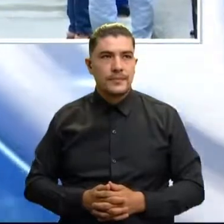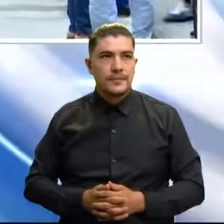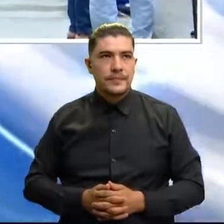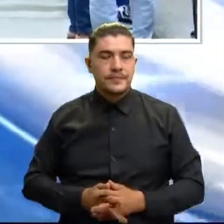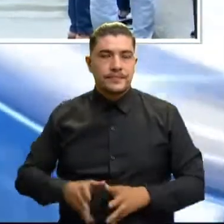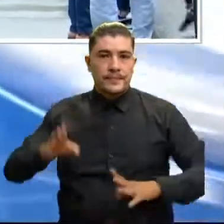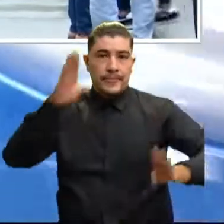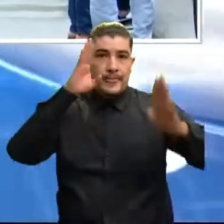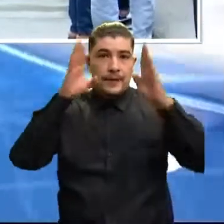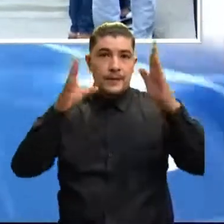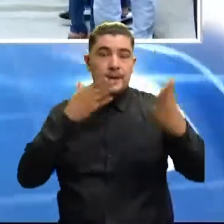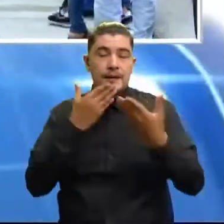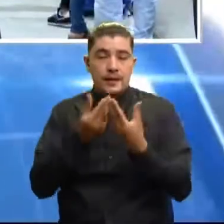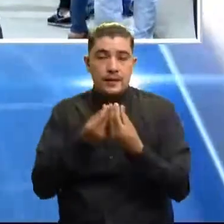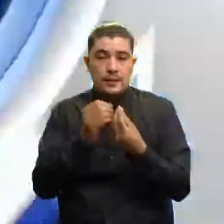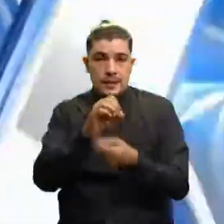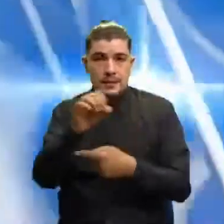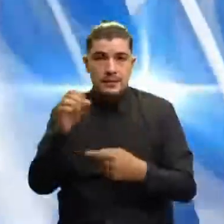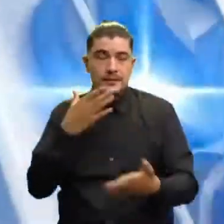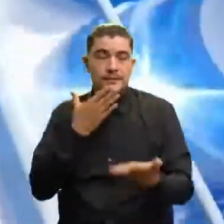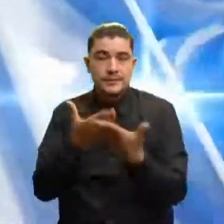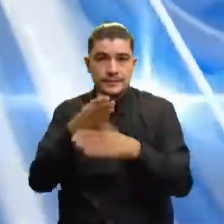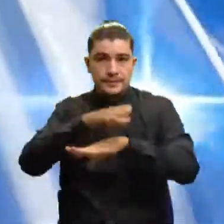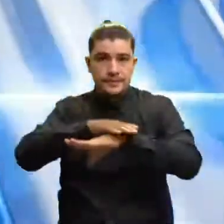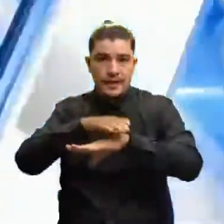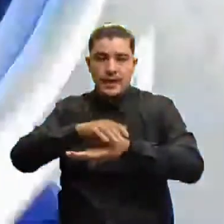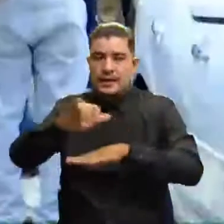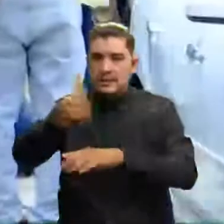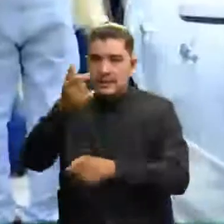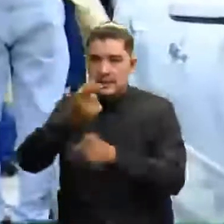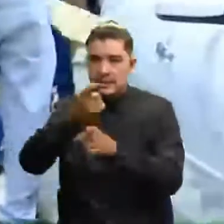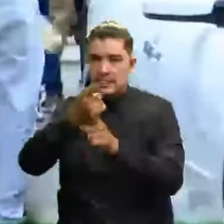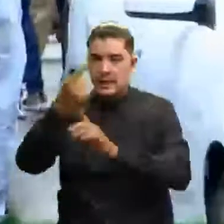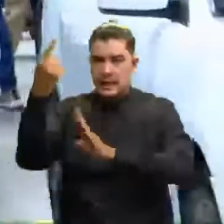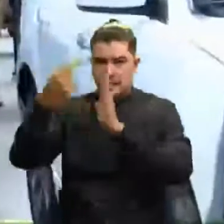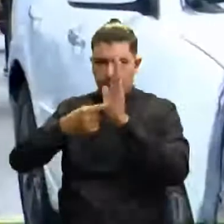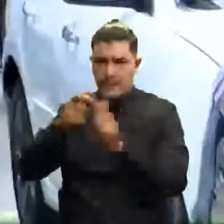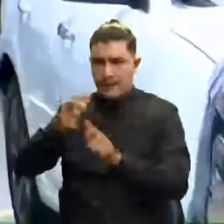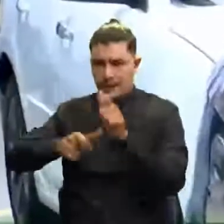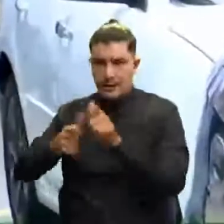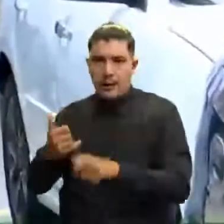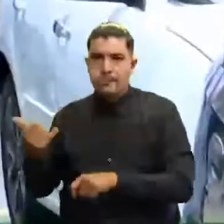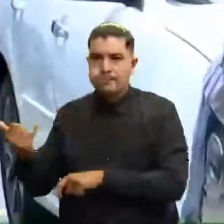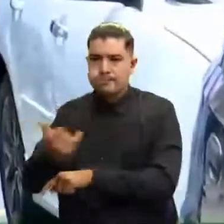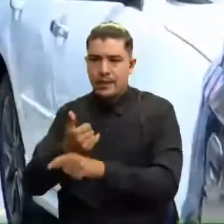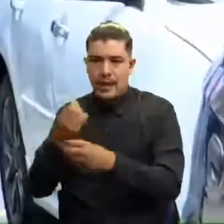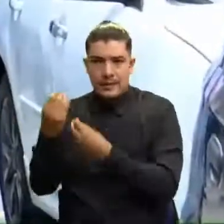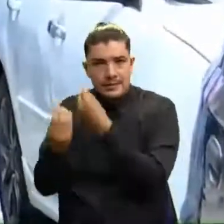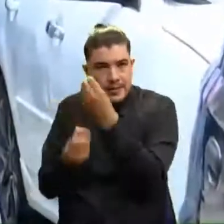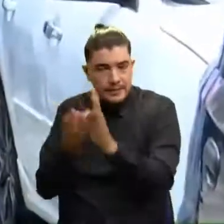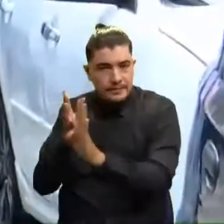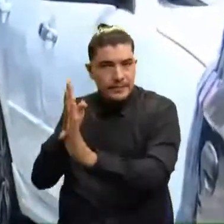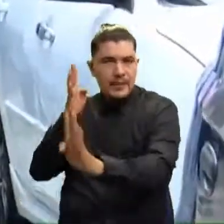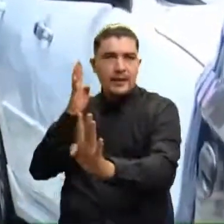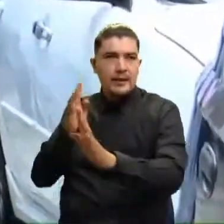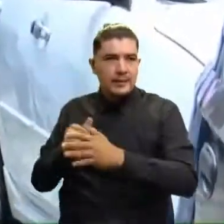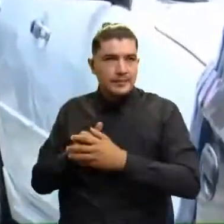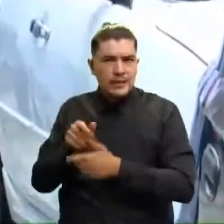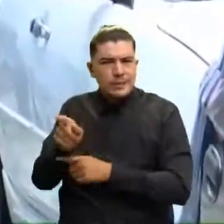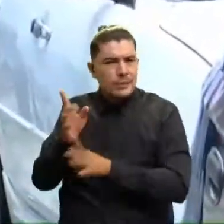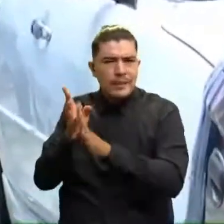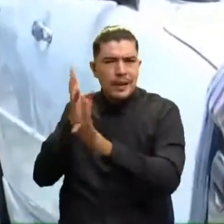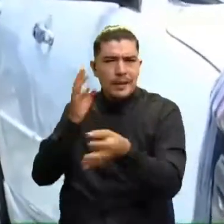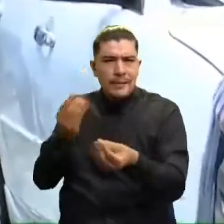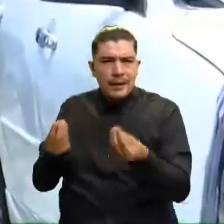¿Qué tal, compañeros? Buenas tardes. Son más de 1000 personas las que están realizando filas como la que ustedes están viendo en pantalla con la finalidad